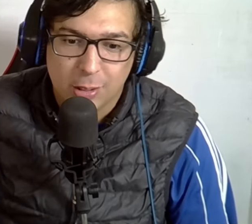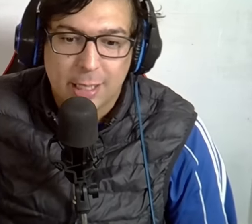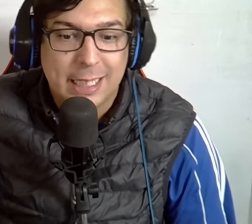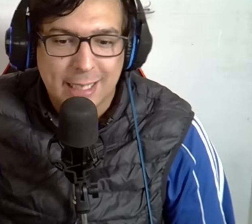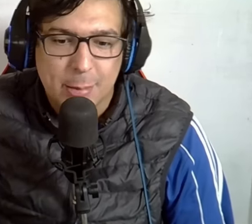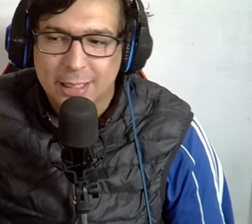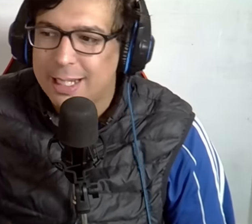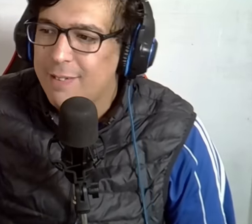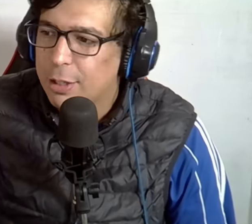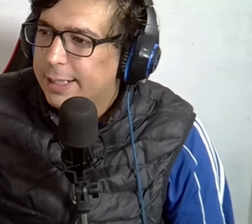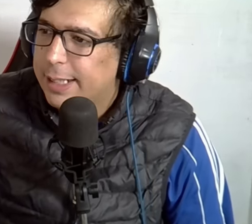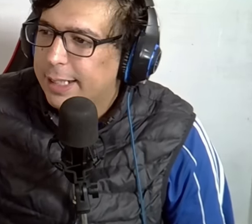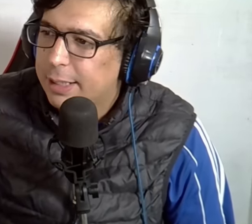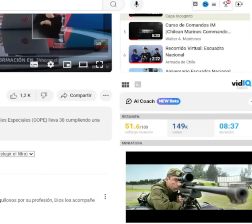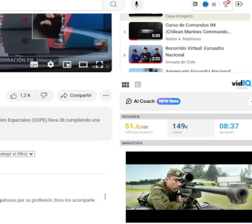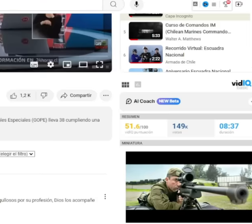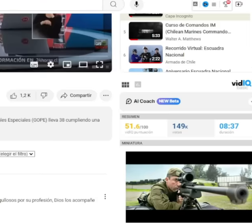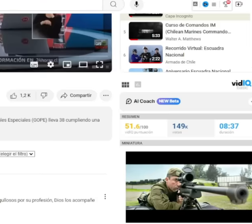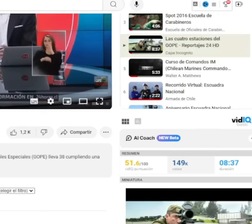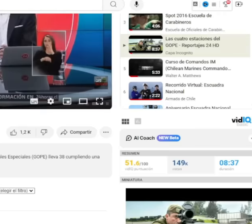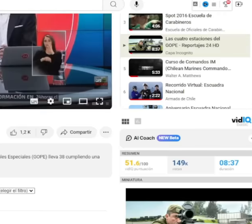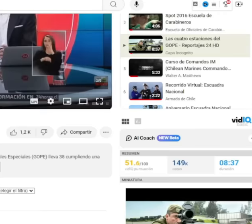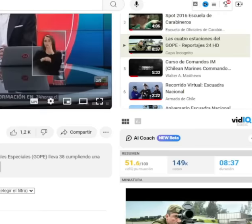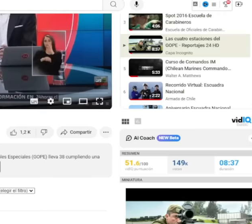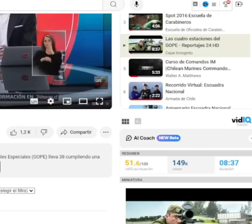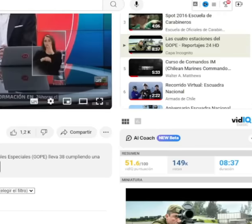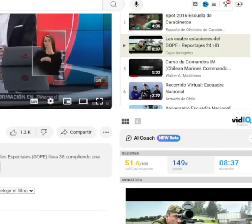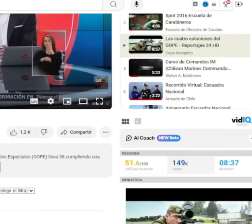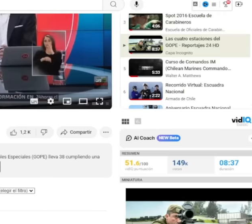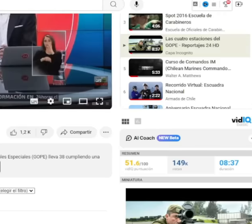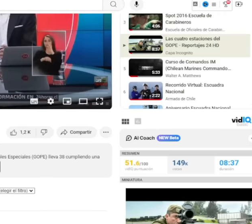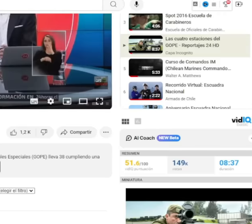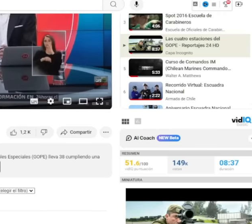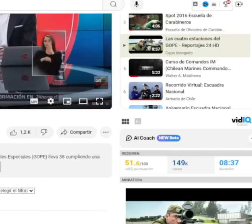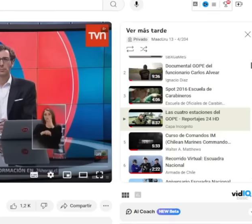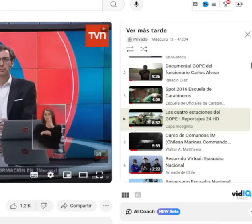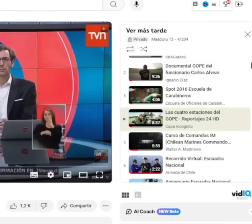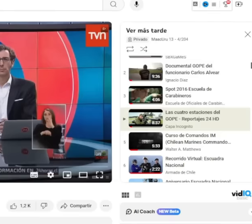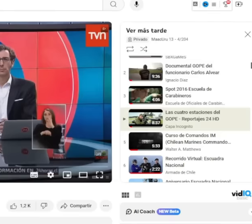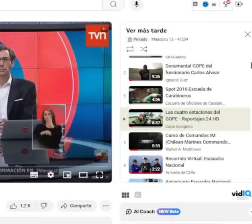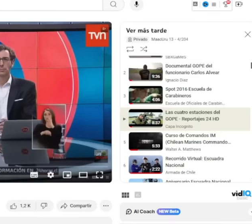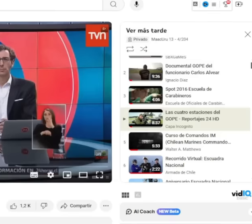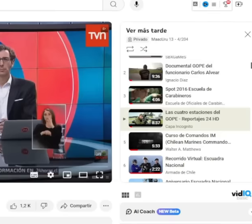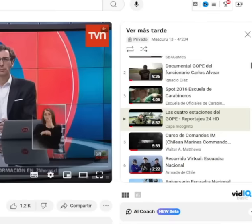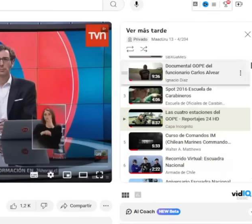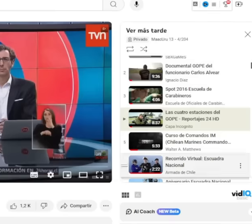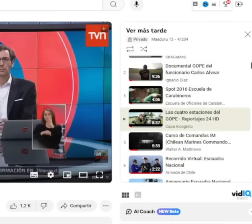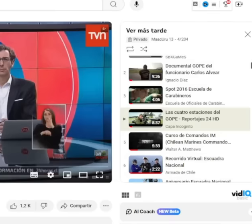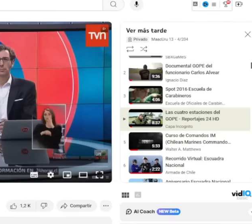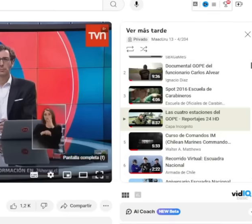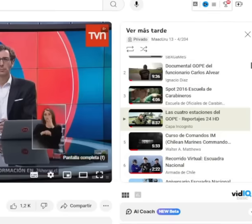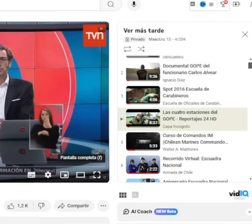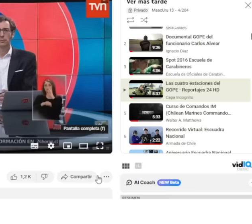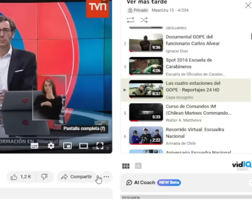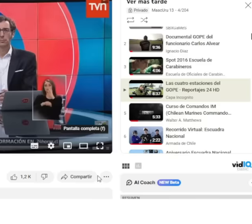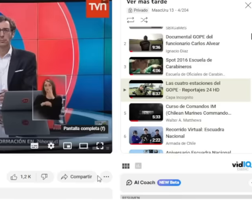viejo, literalmente es viejo. Vamos a darlo acá. Lo subió este canal, Capa Incógnita. Y lo subió TVN. TVN